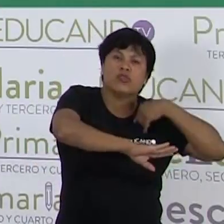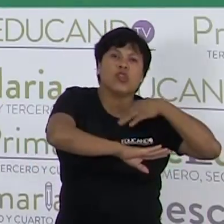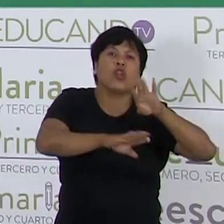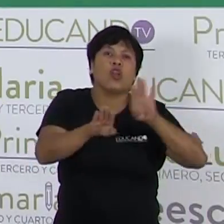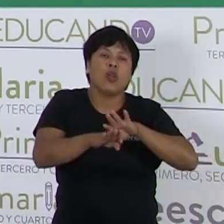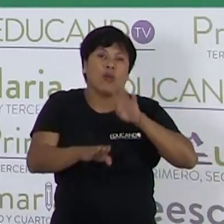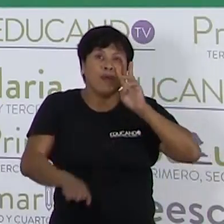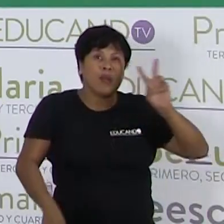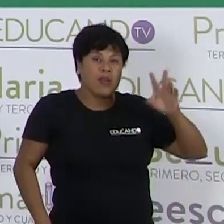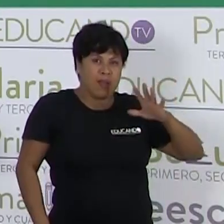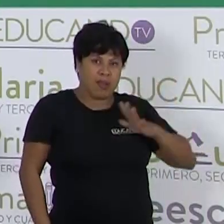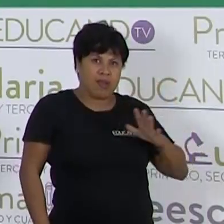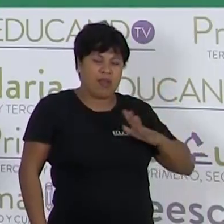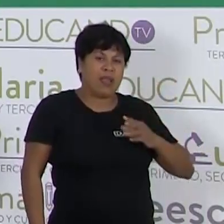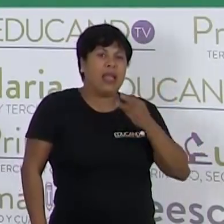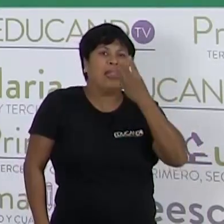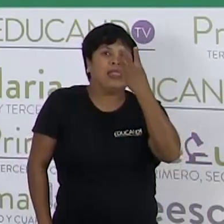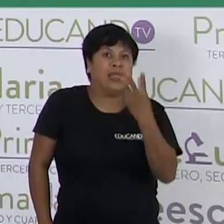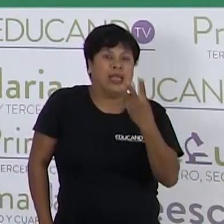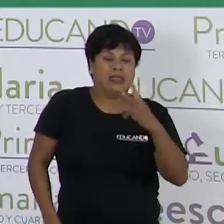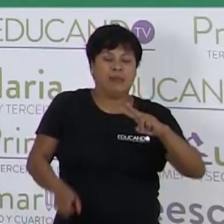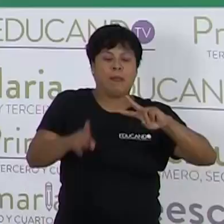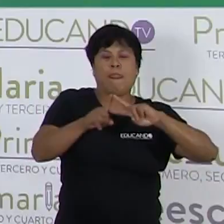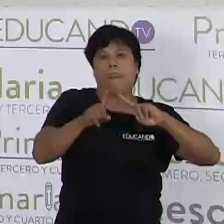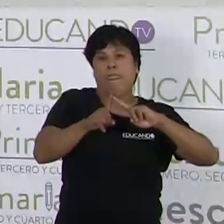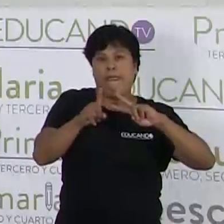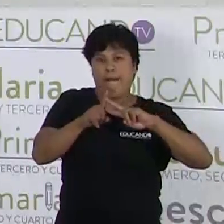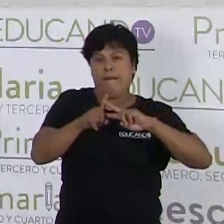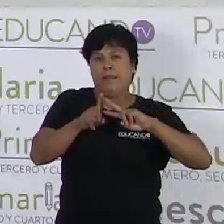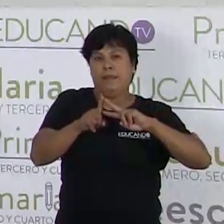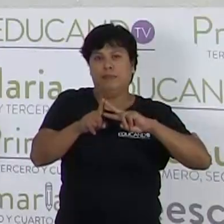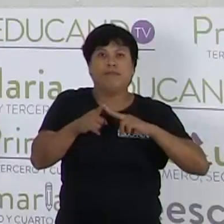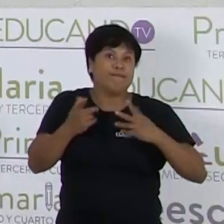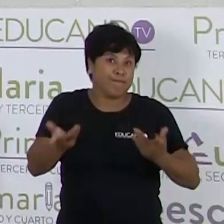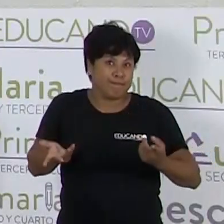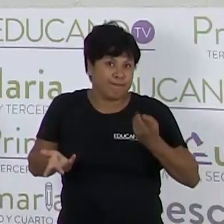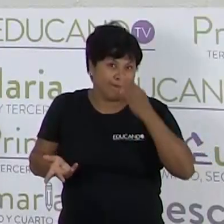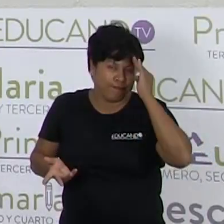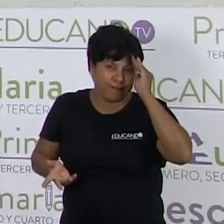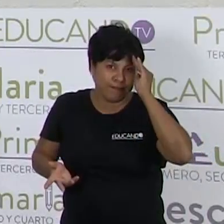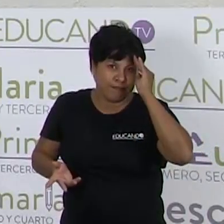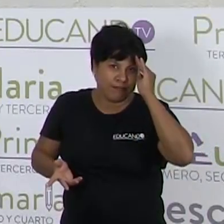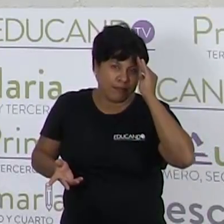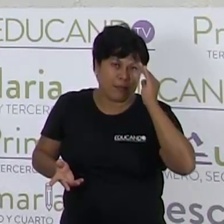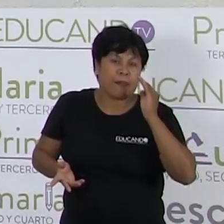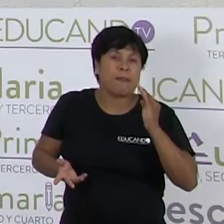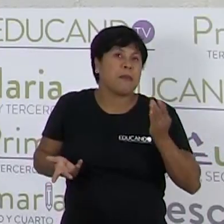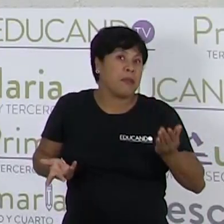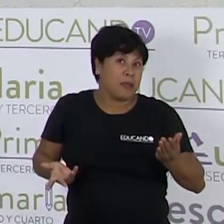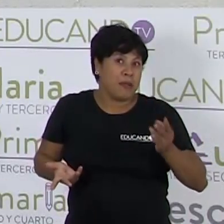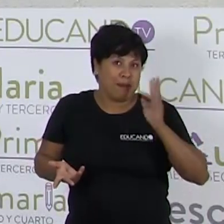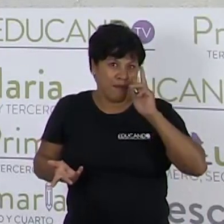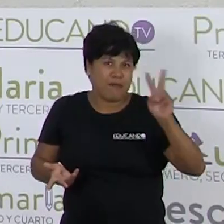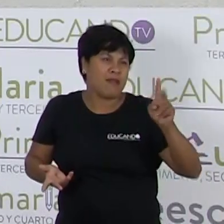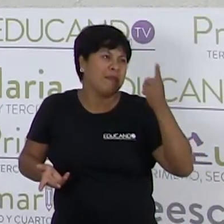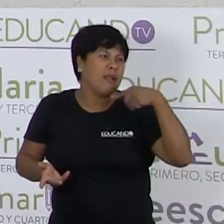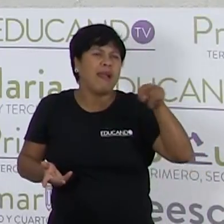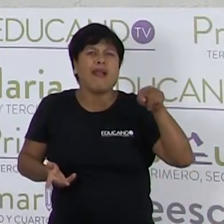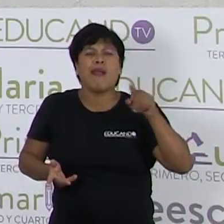formando 3 triángulos. ¿Qué te parece? Y a este, para que me